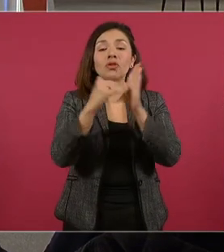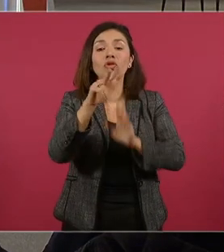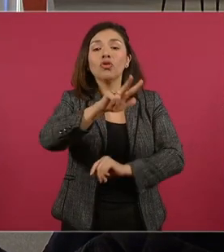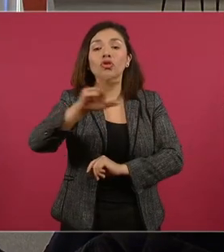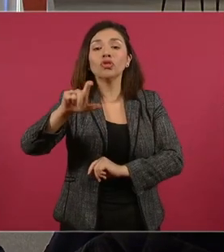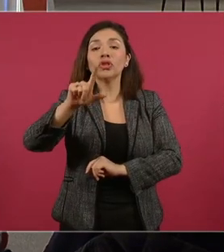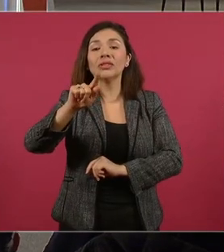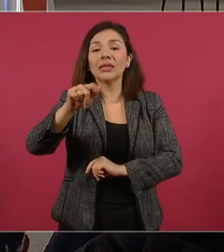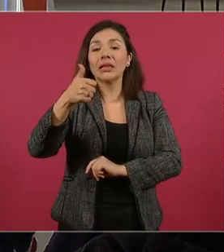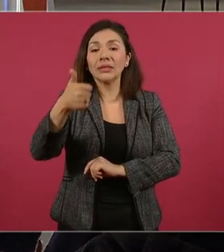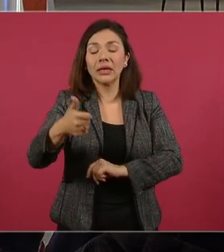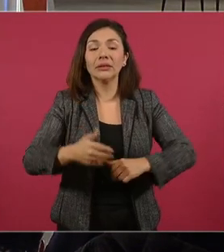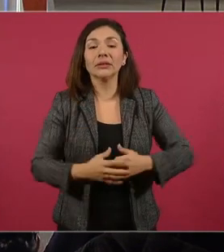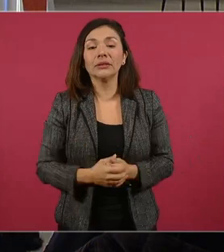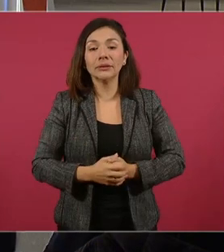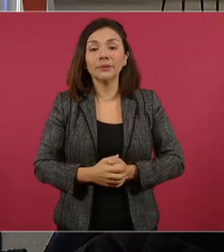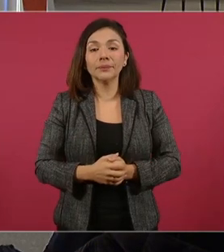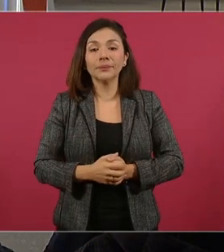1.876.